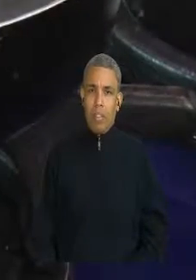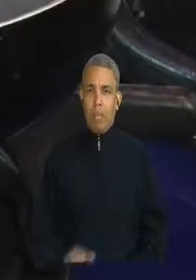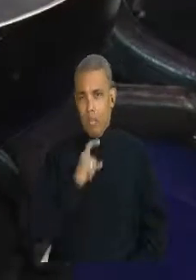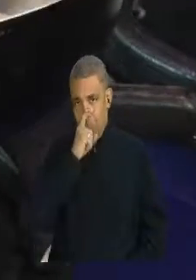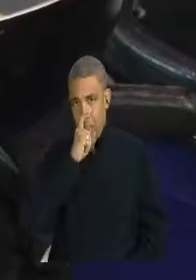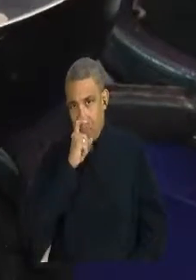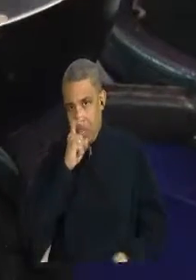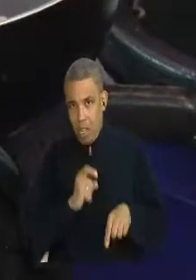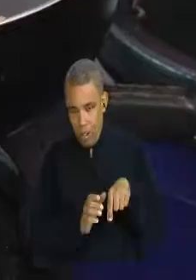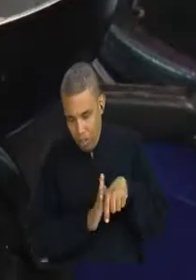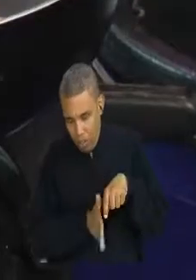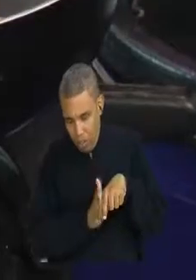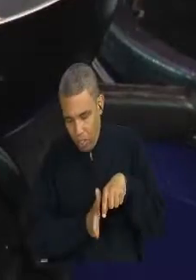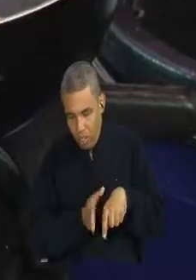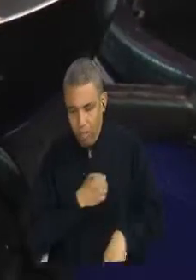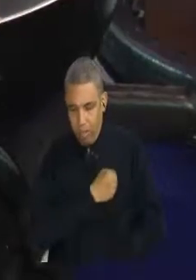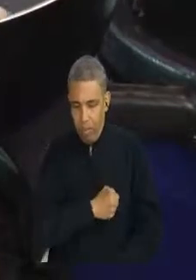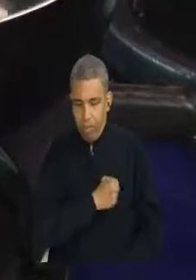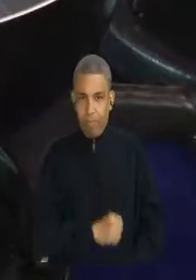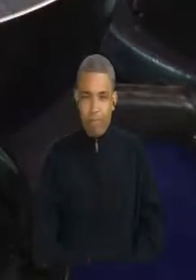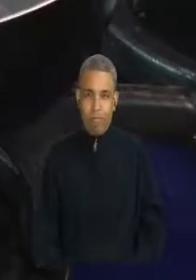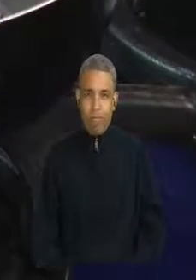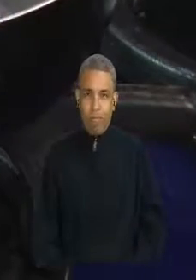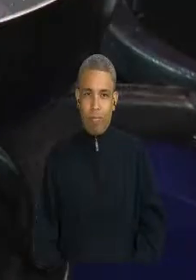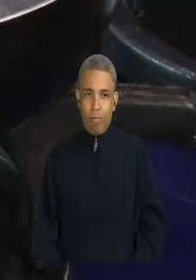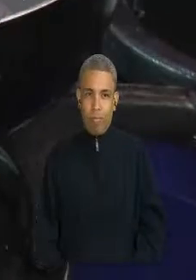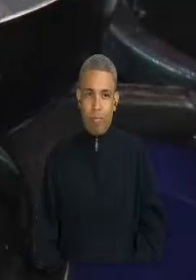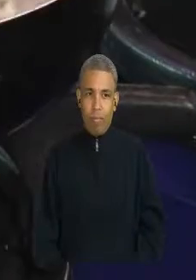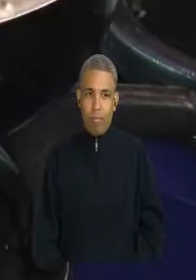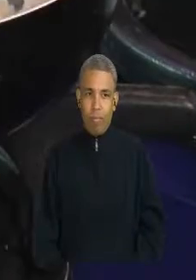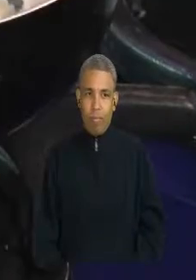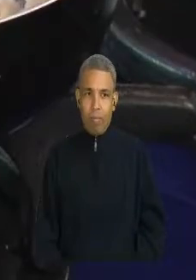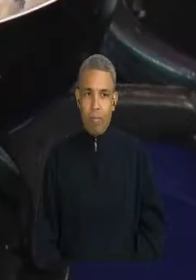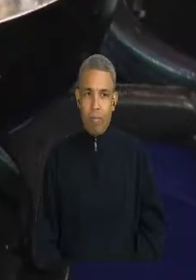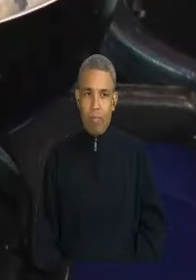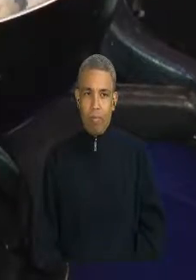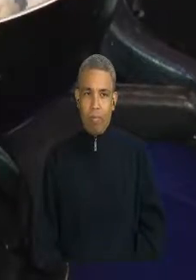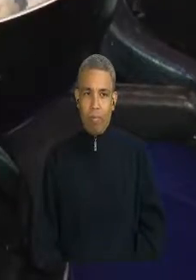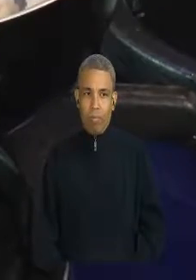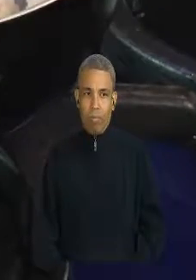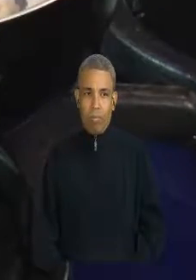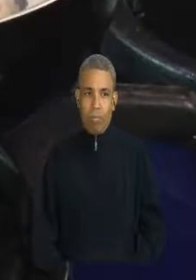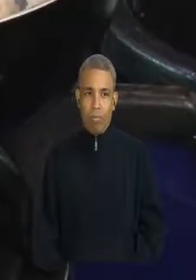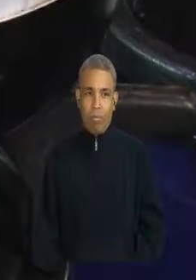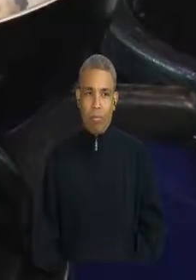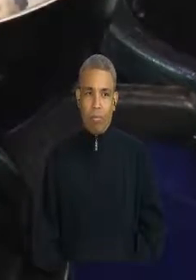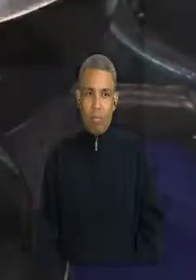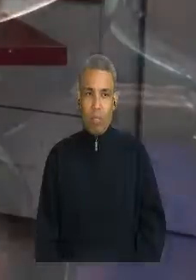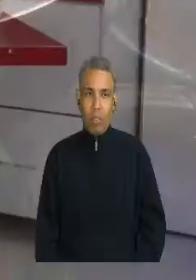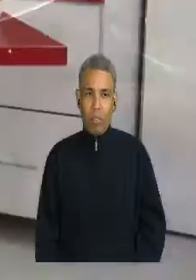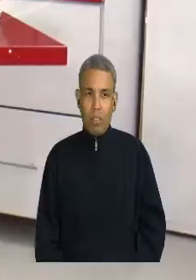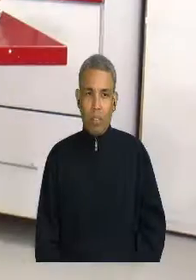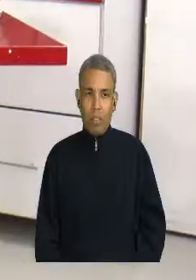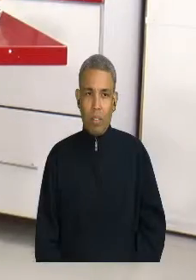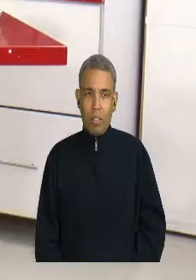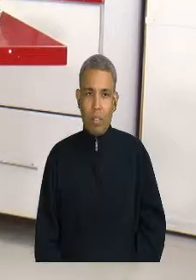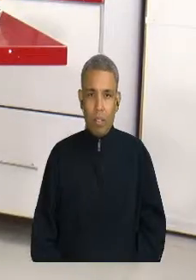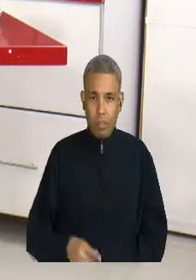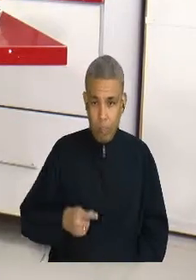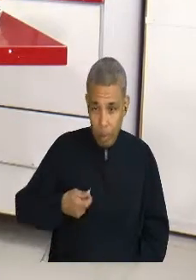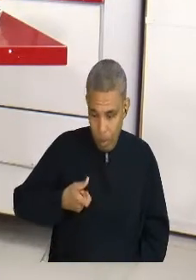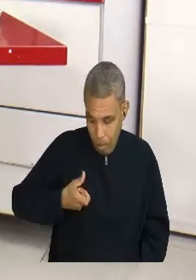Entonces, aquí en nuestros langostinos, voy a quitarles nuestra cola. Ya estos langostinos están previamente limpios, hago la aclaración.